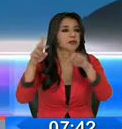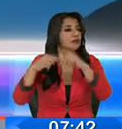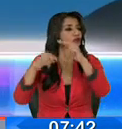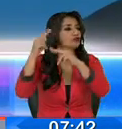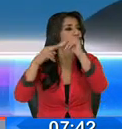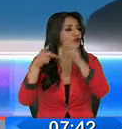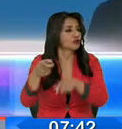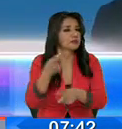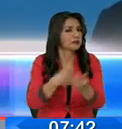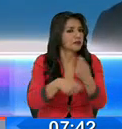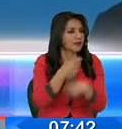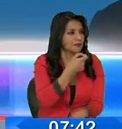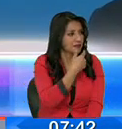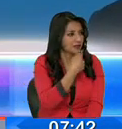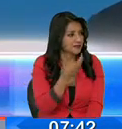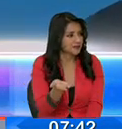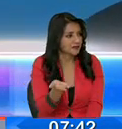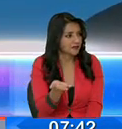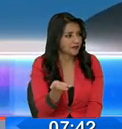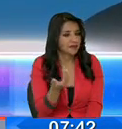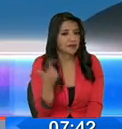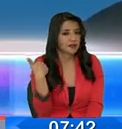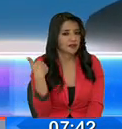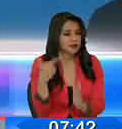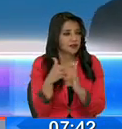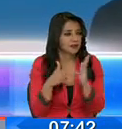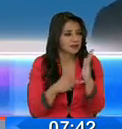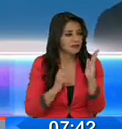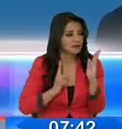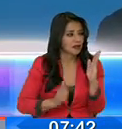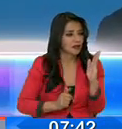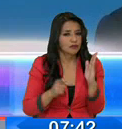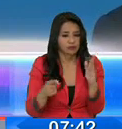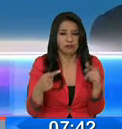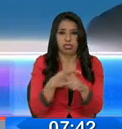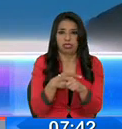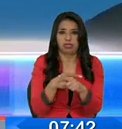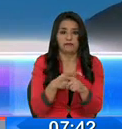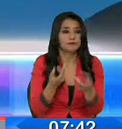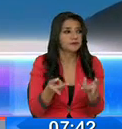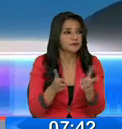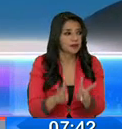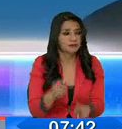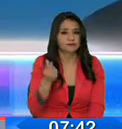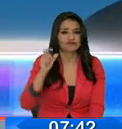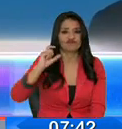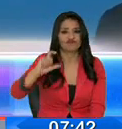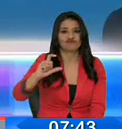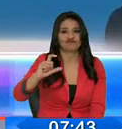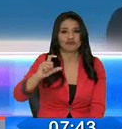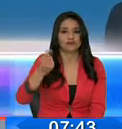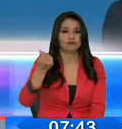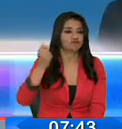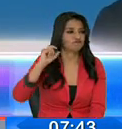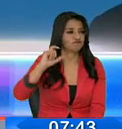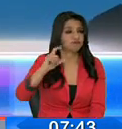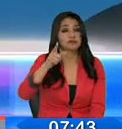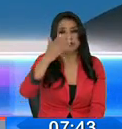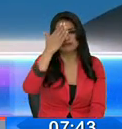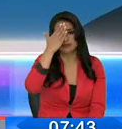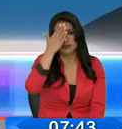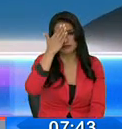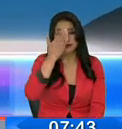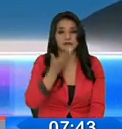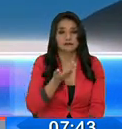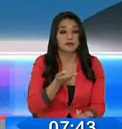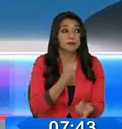vendían y no tenían por lo tanto los registros sanitarios además de eso los sobreprecios hay un negocio porque ya no estás ella